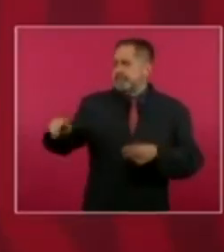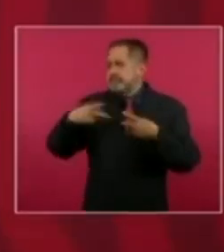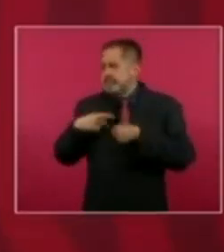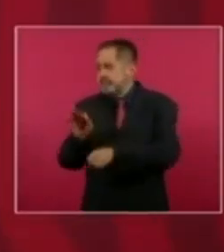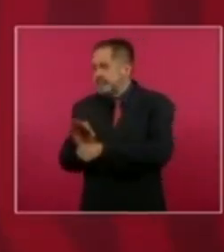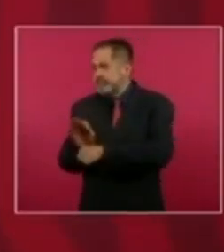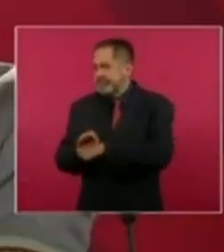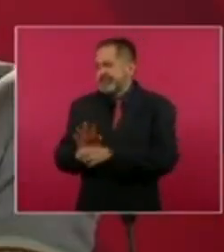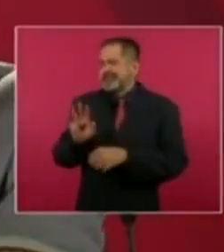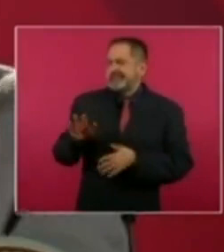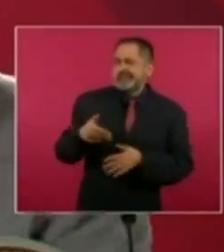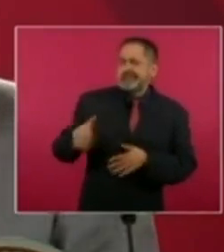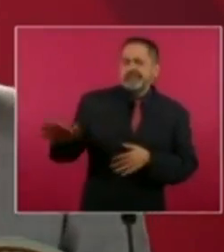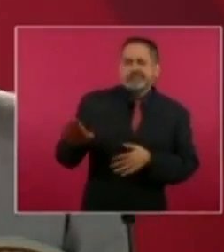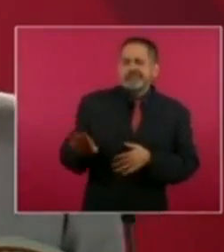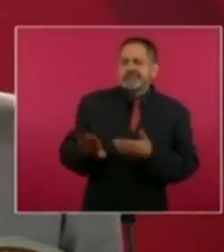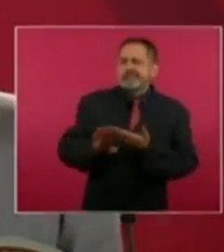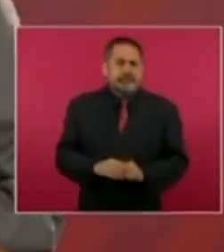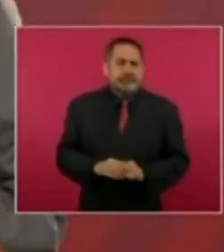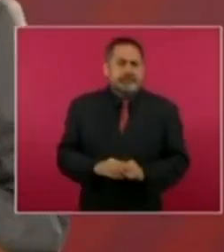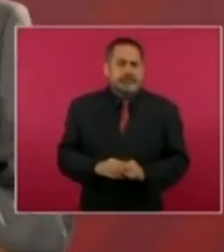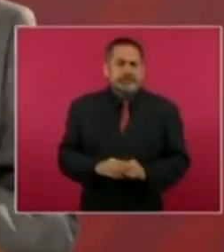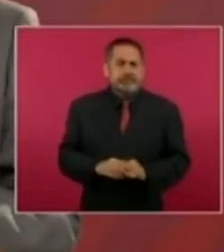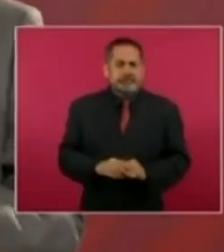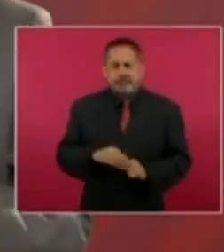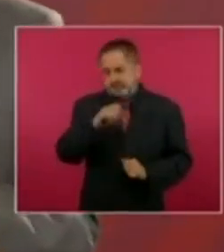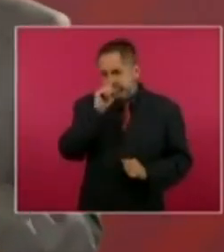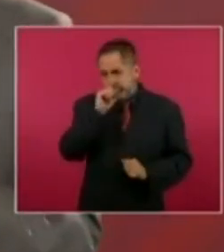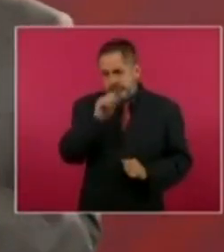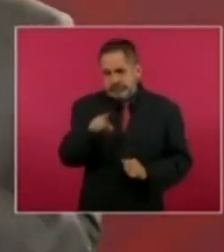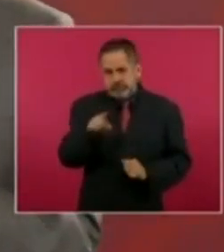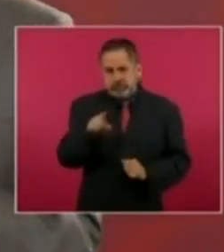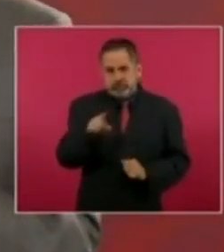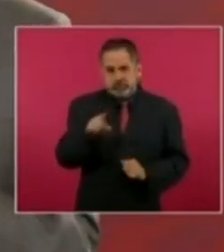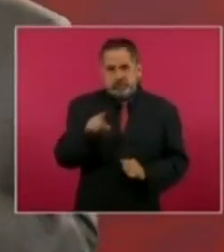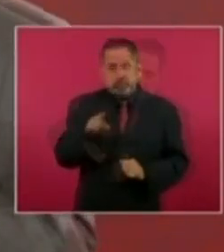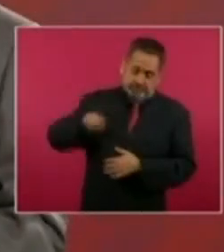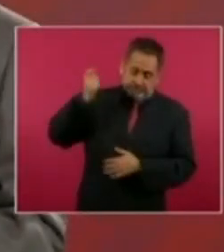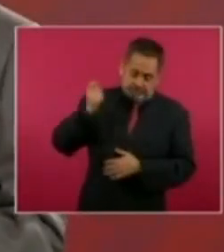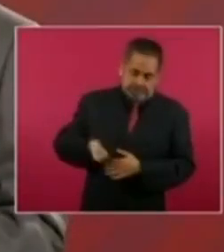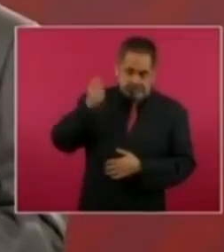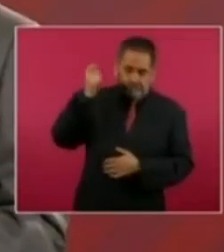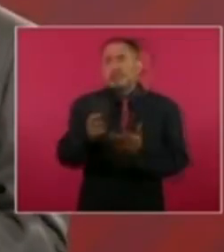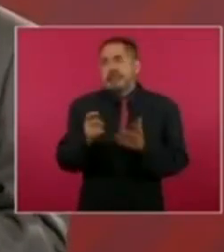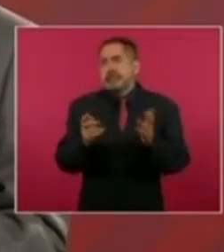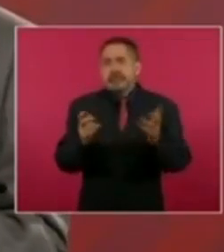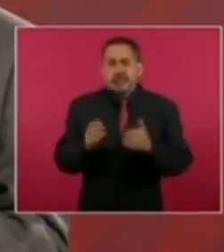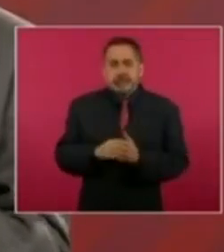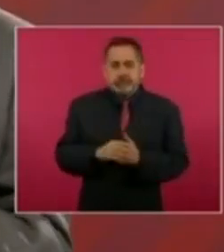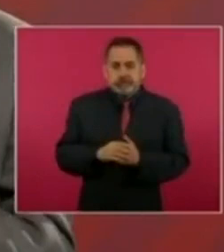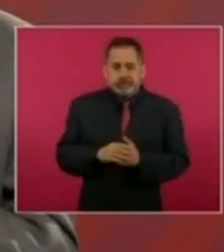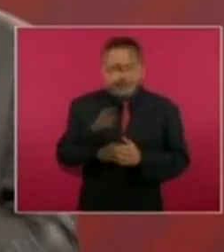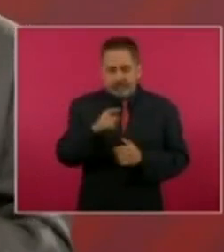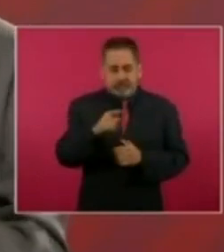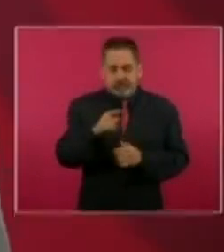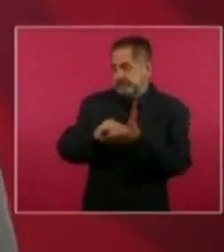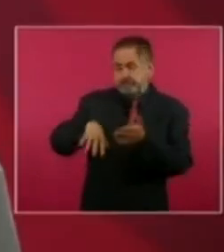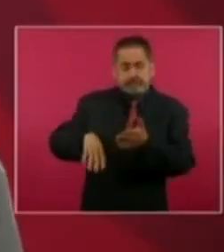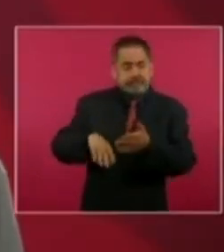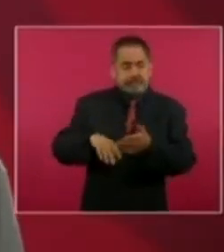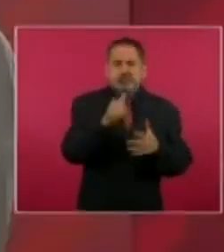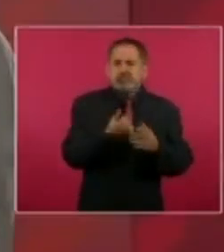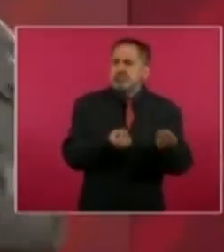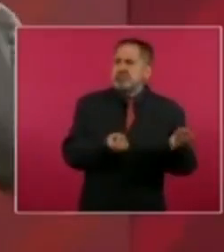creados. Desprecian al pueblo. Si la Corte resuelve de que ya no va a haber esta